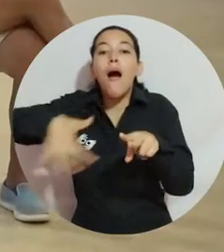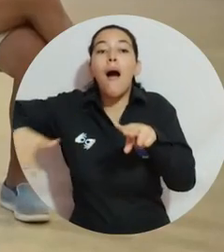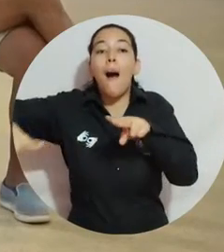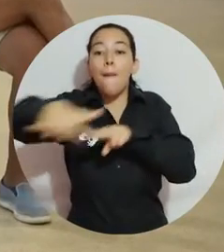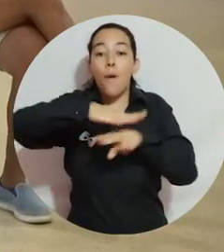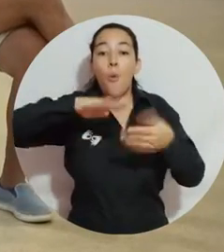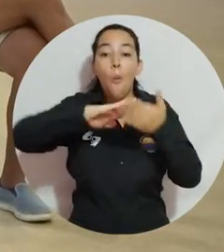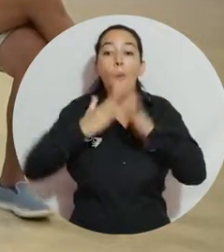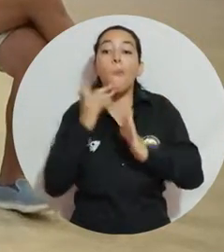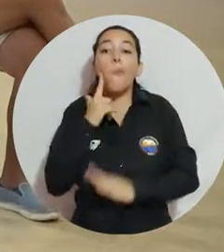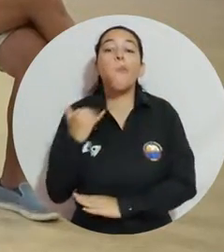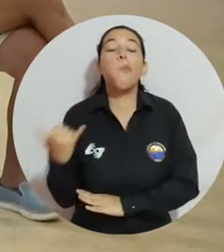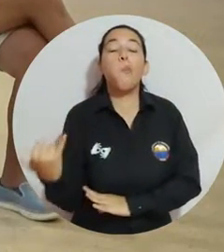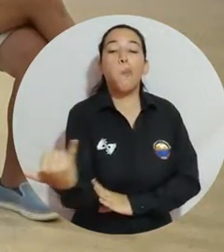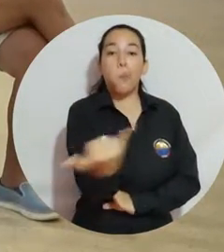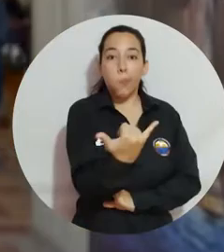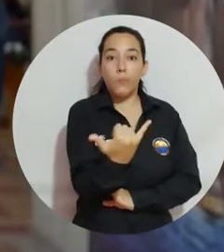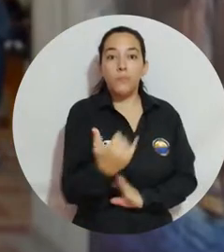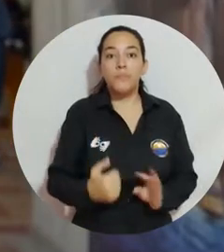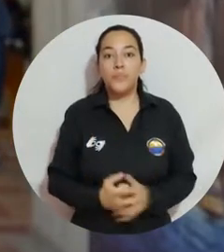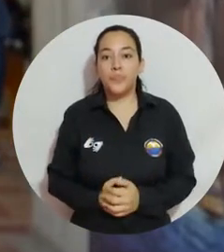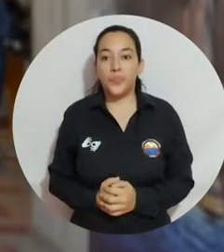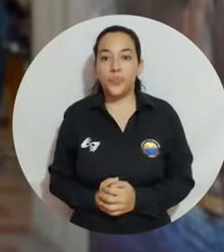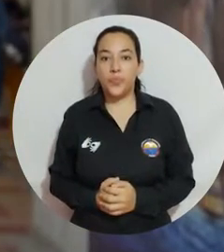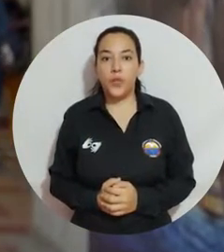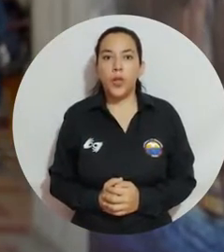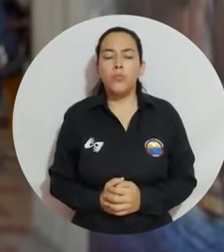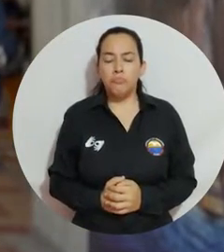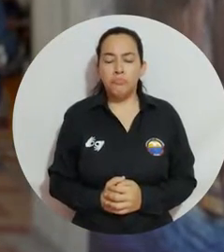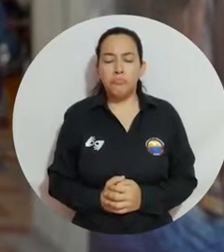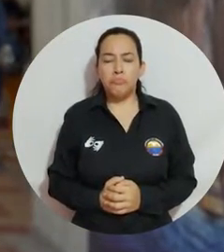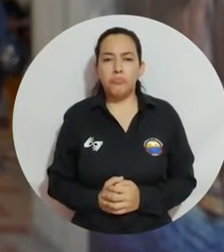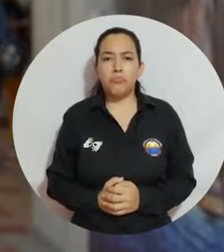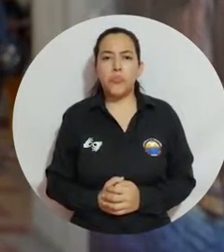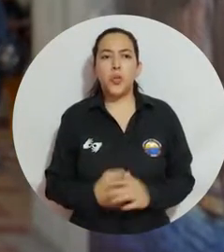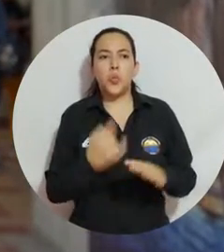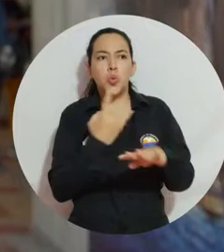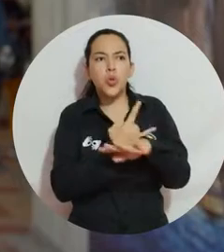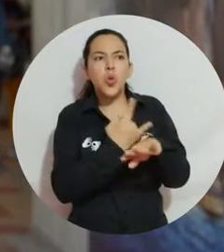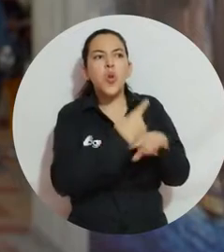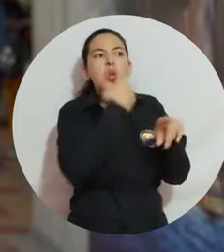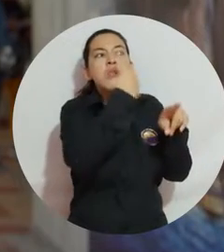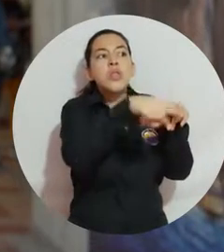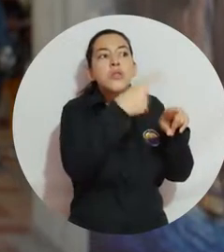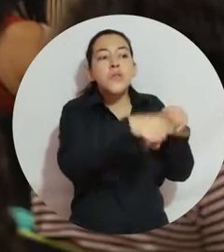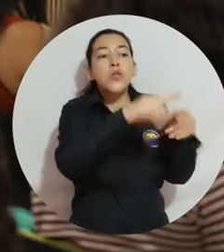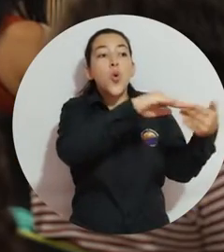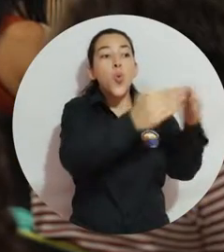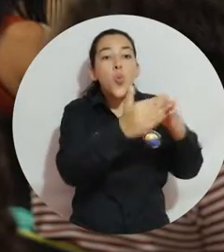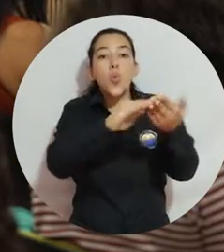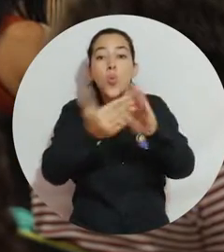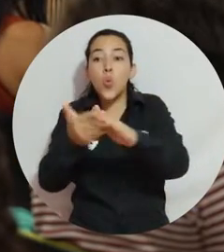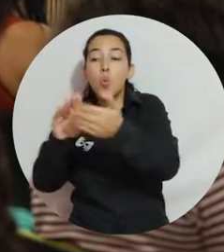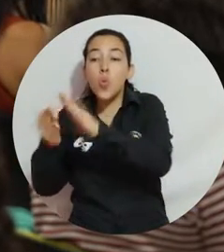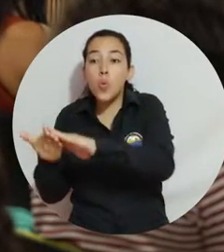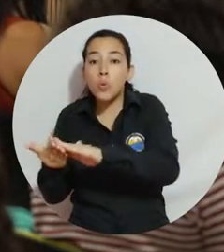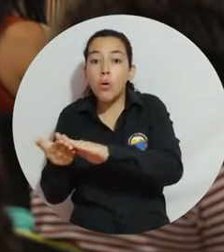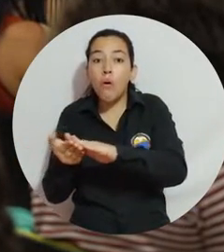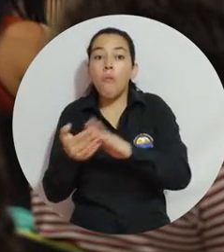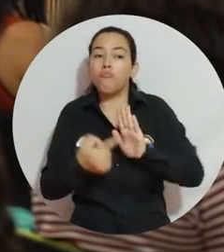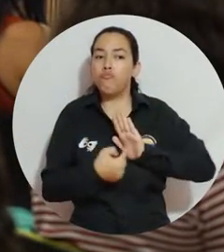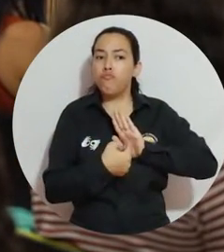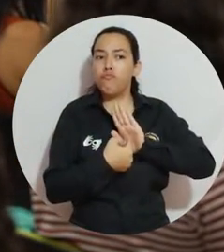en ambientes donde las comunidades están presentes. Una charla utilizando muchísimos ejemplos de distintas poblaciones,